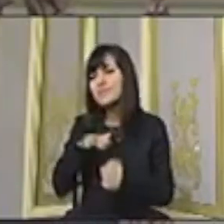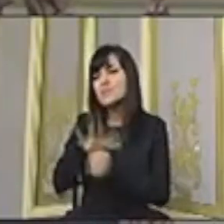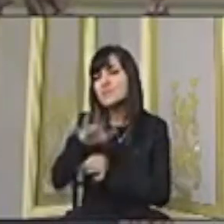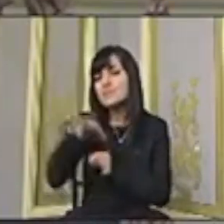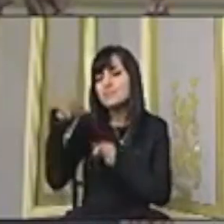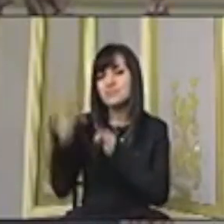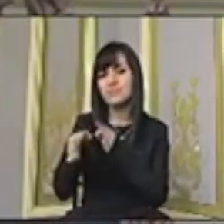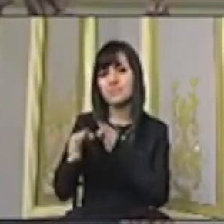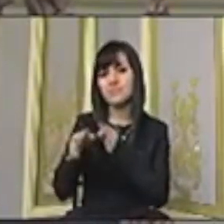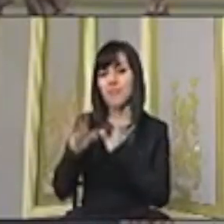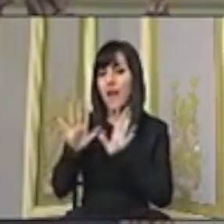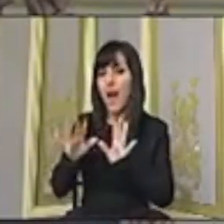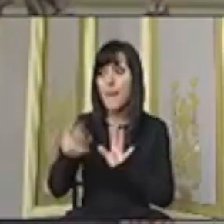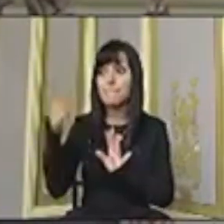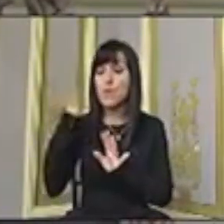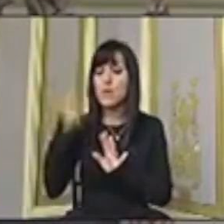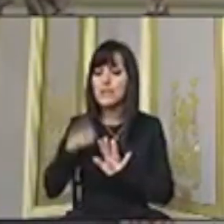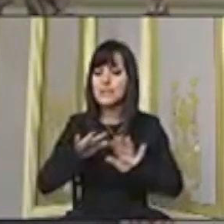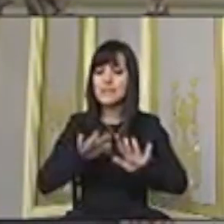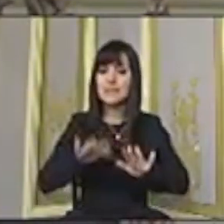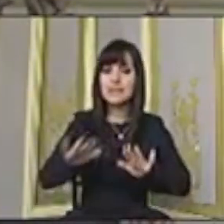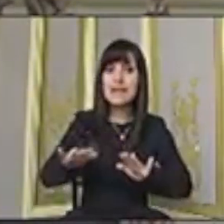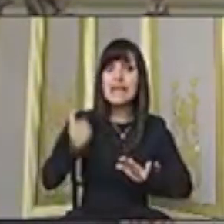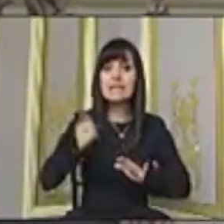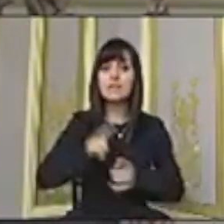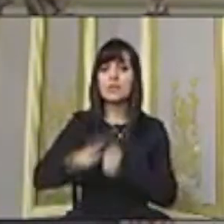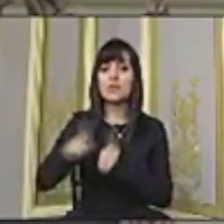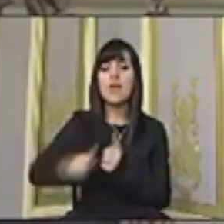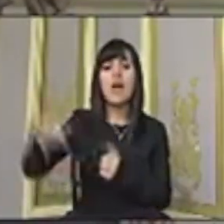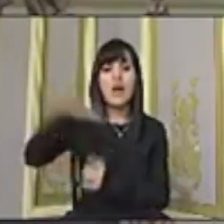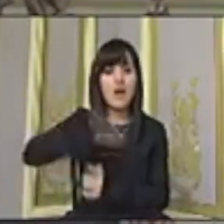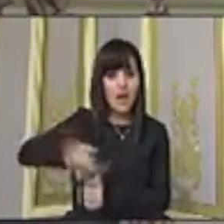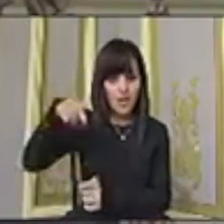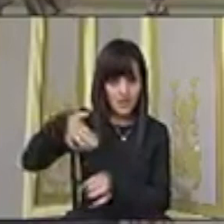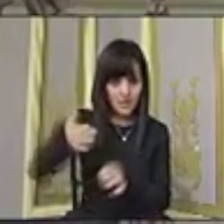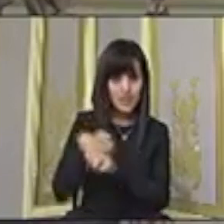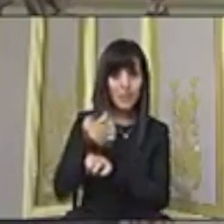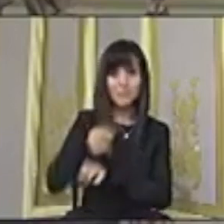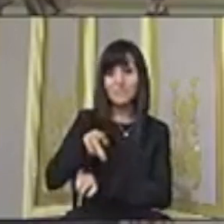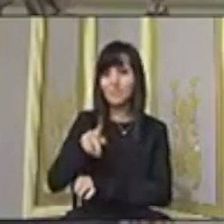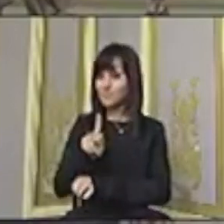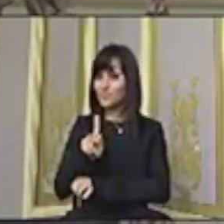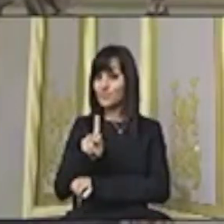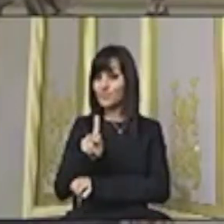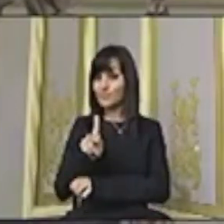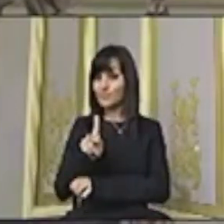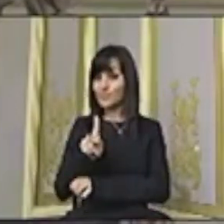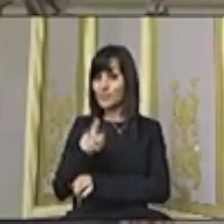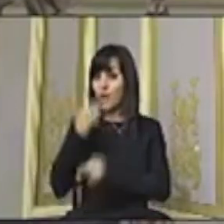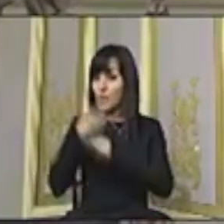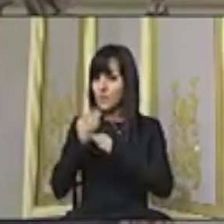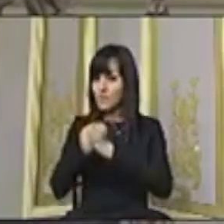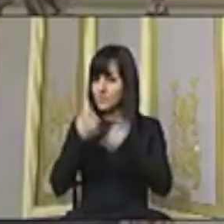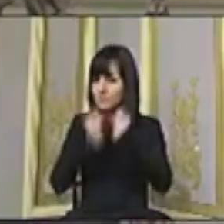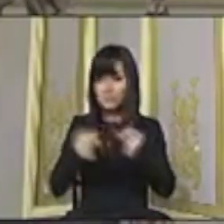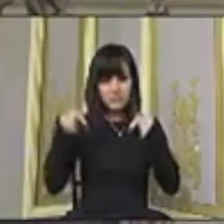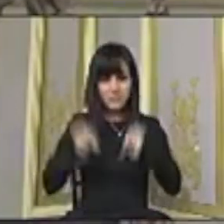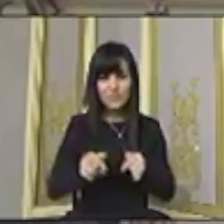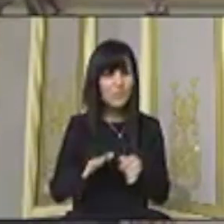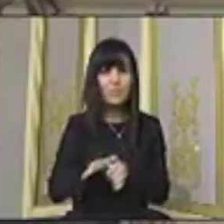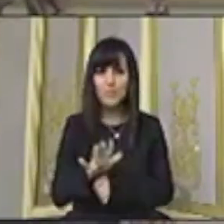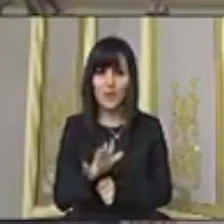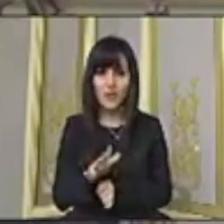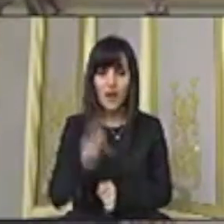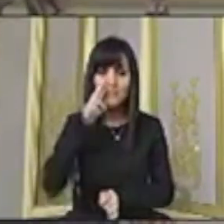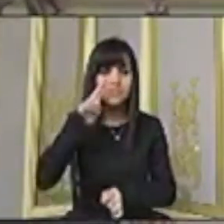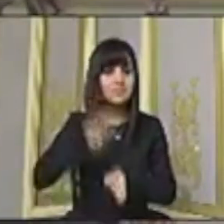la estabilidad política y social del Estado. Sin embargo, estamos aquí por la responsabilidad de